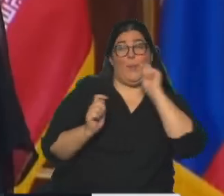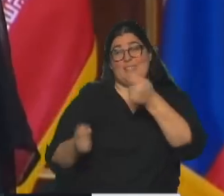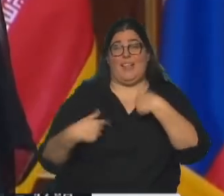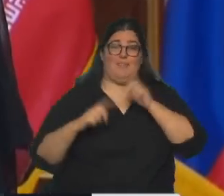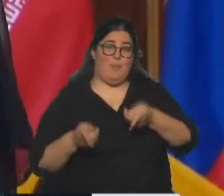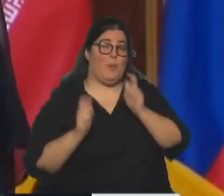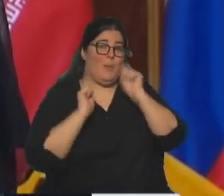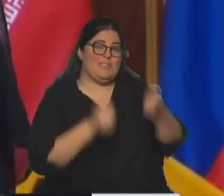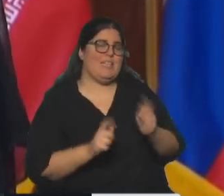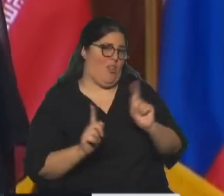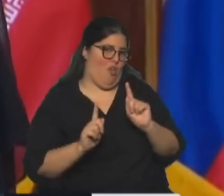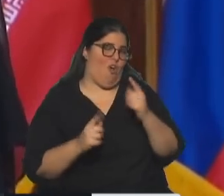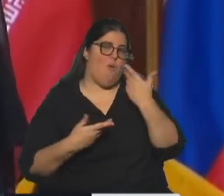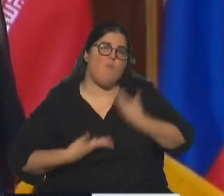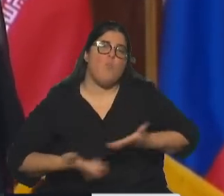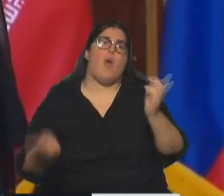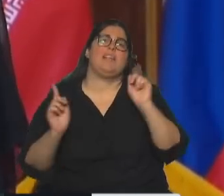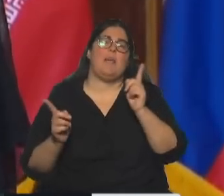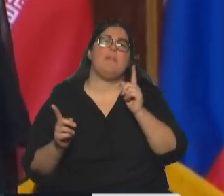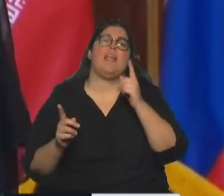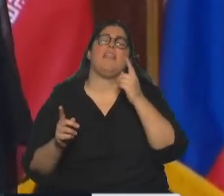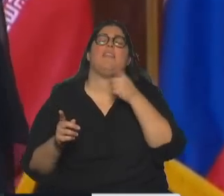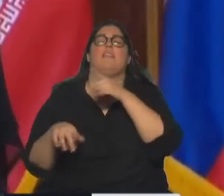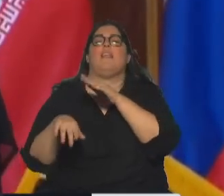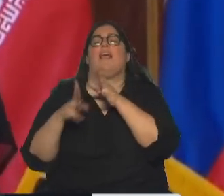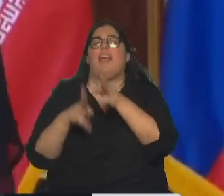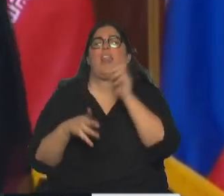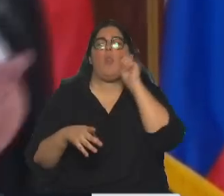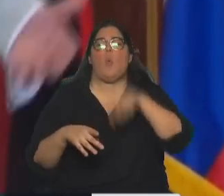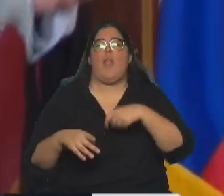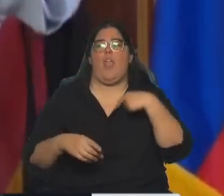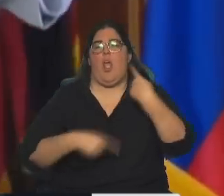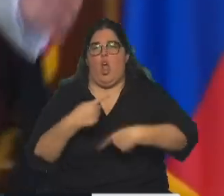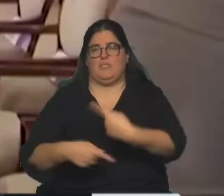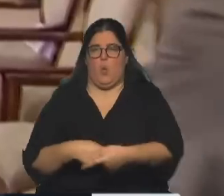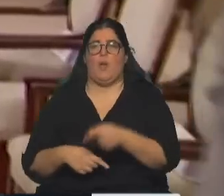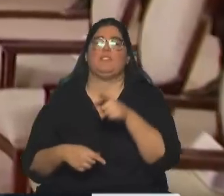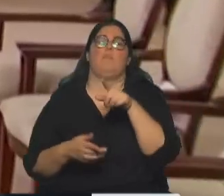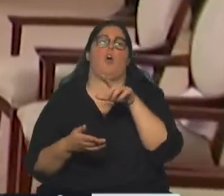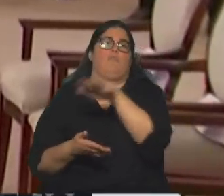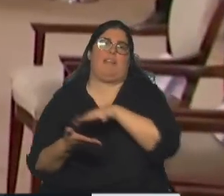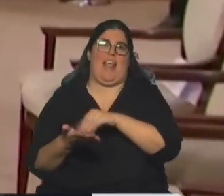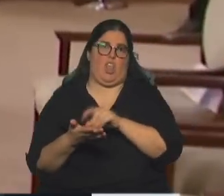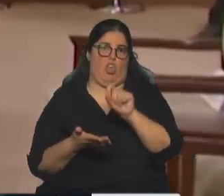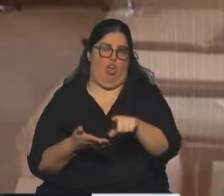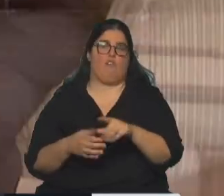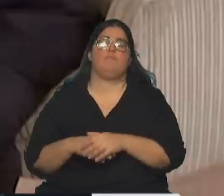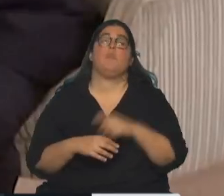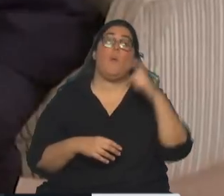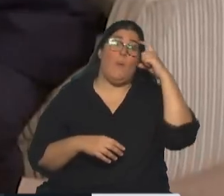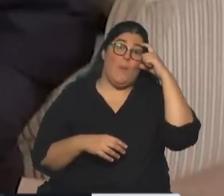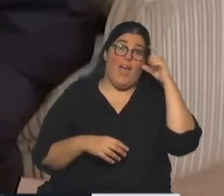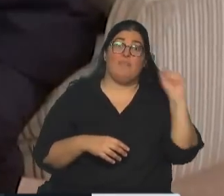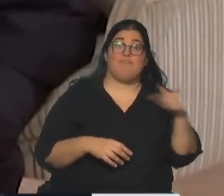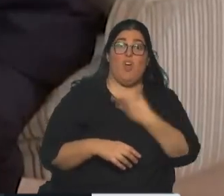una evidencia más de los efectos que la guerra de Ucrania está teniendo sobre esta estratégica región. Biden, cuya administración,